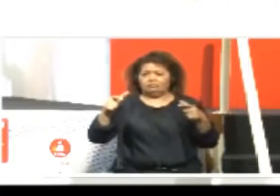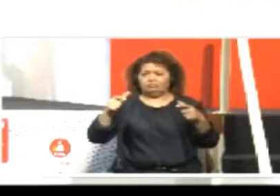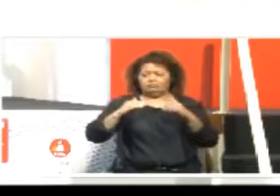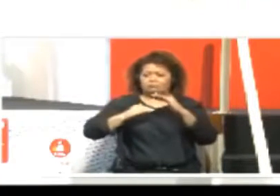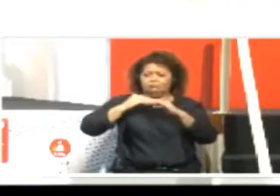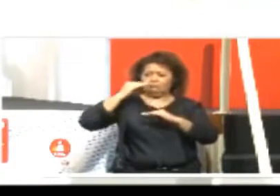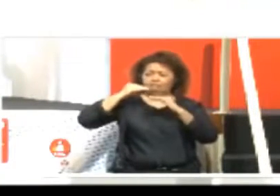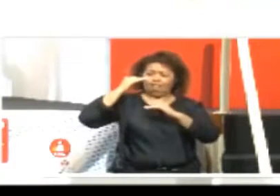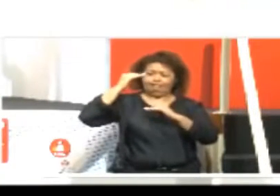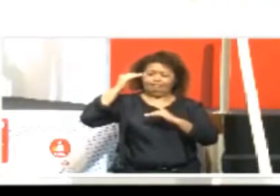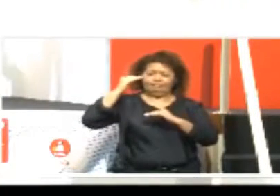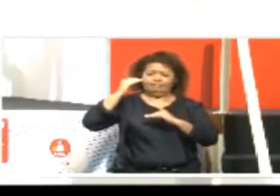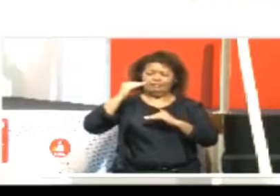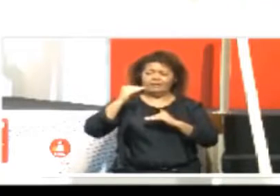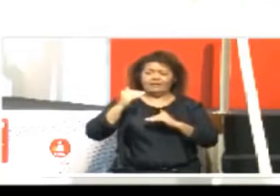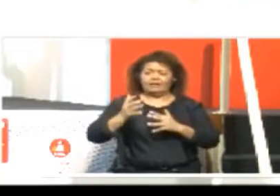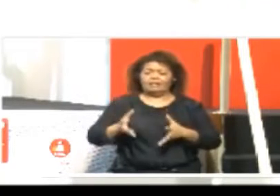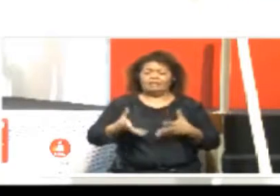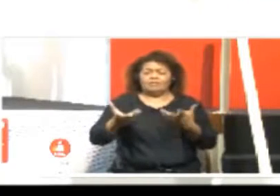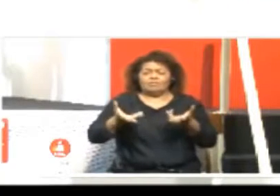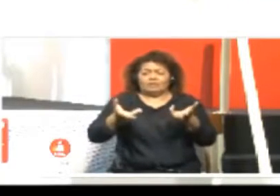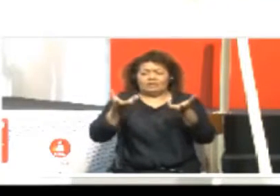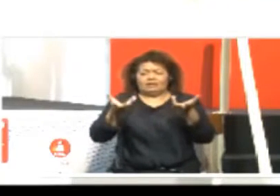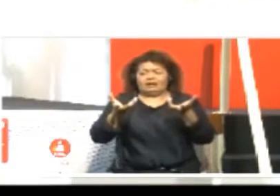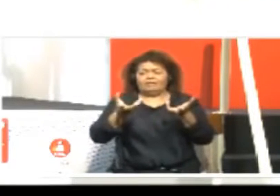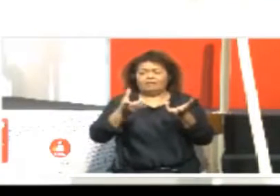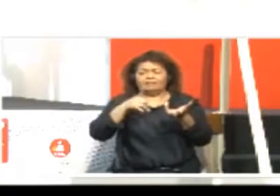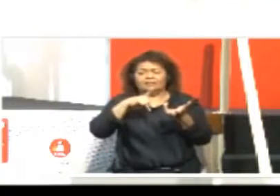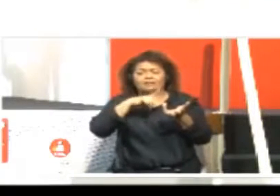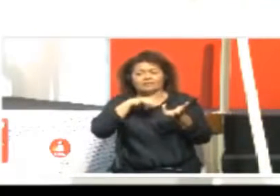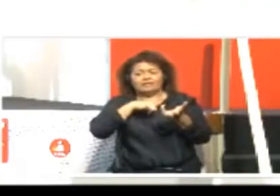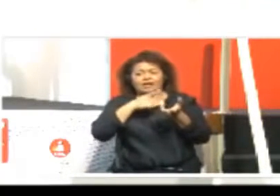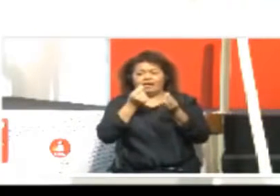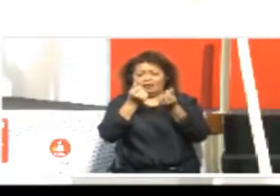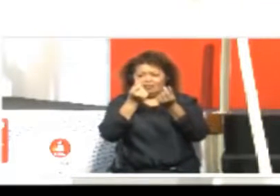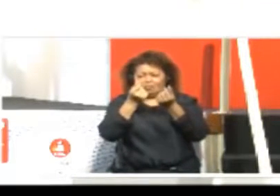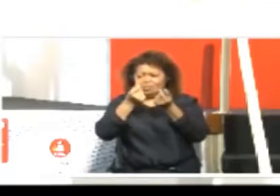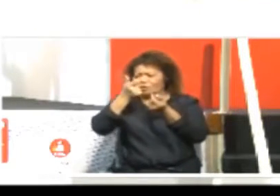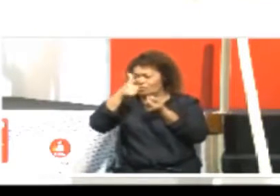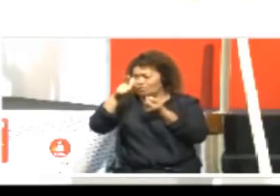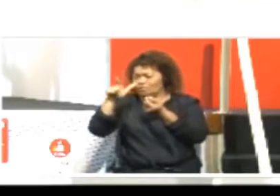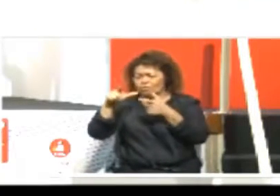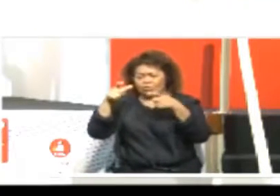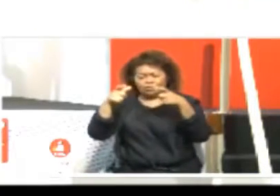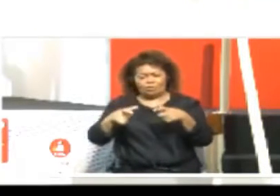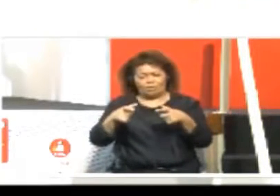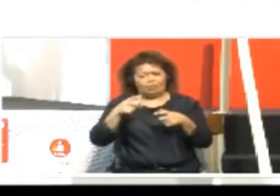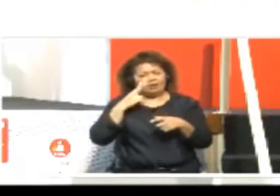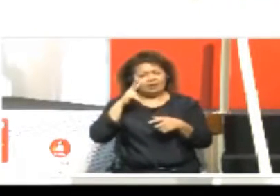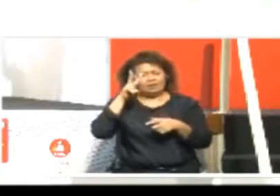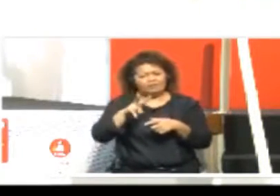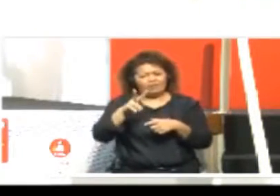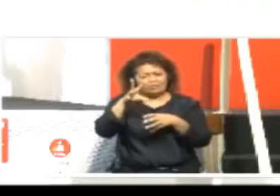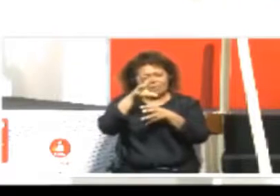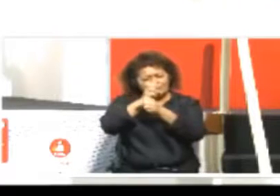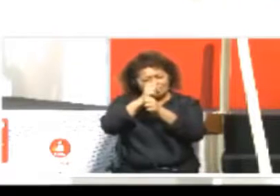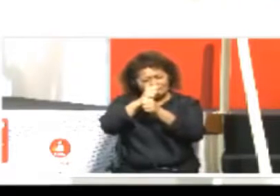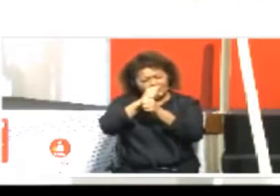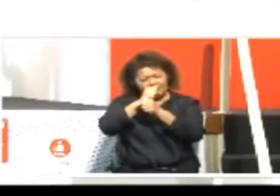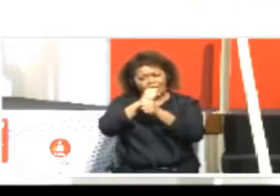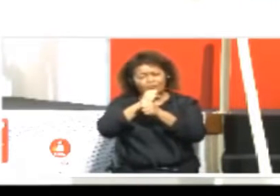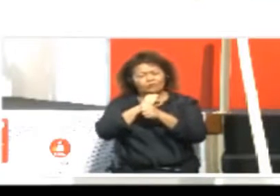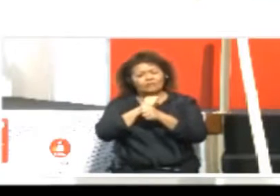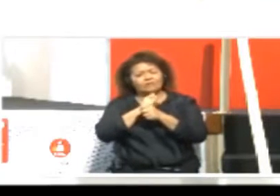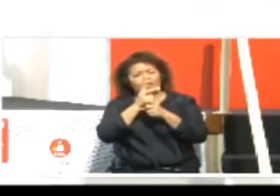partes. Entonces, quisimos ver realmente si lo que nos estaba mostrando las gráficas correspondía con lo que los datos